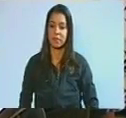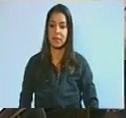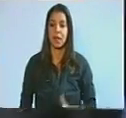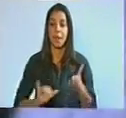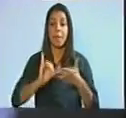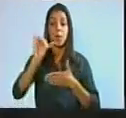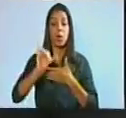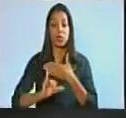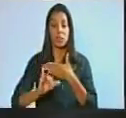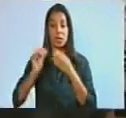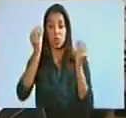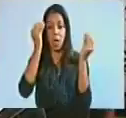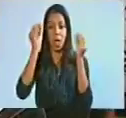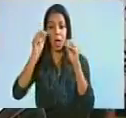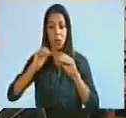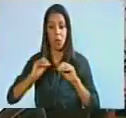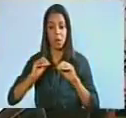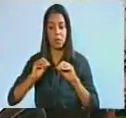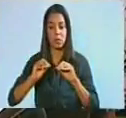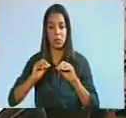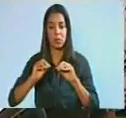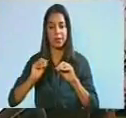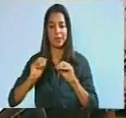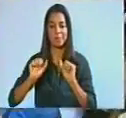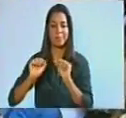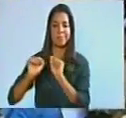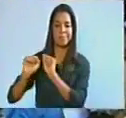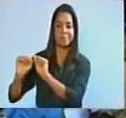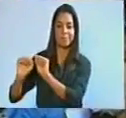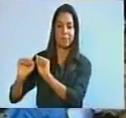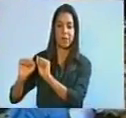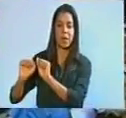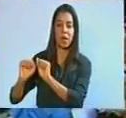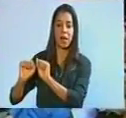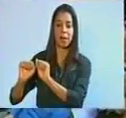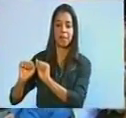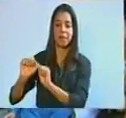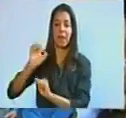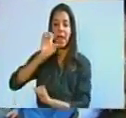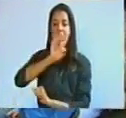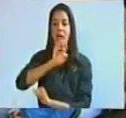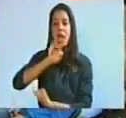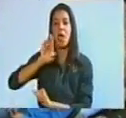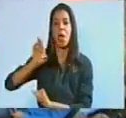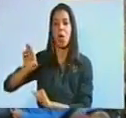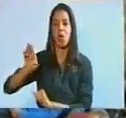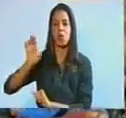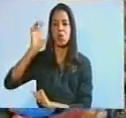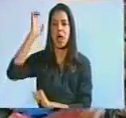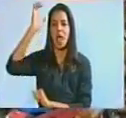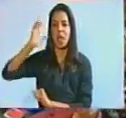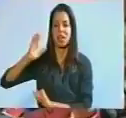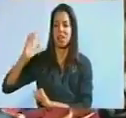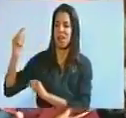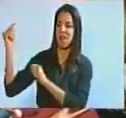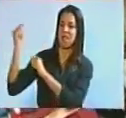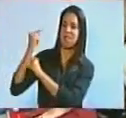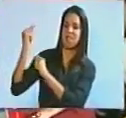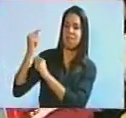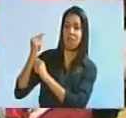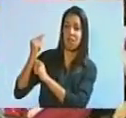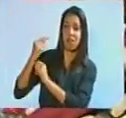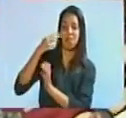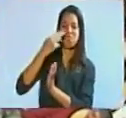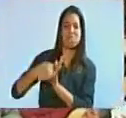Proyecto de acuerdo en rechazo a las sanciones injerencistas, coercitivas y